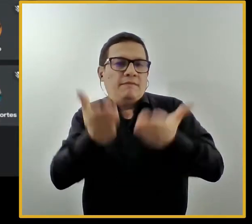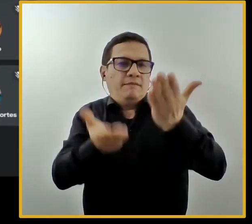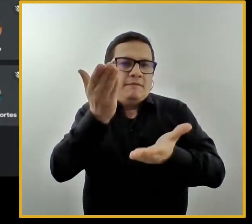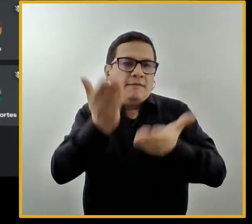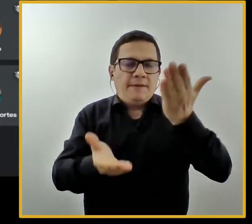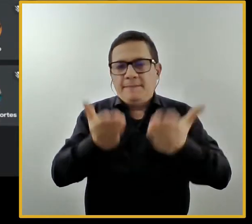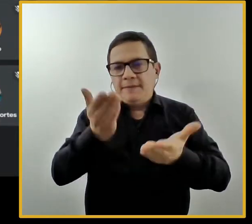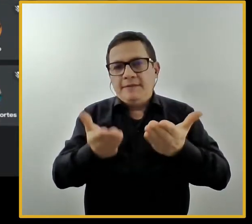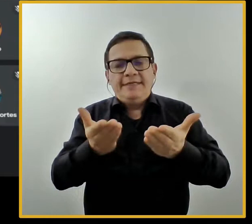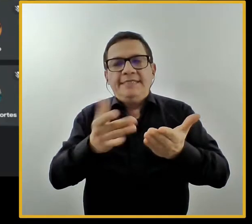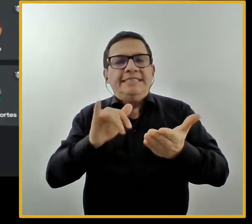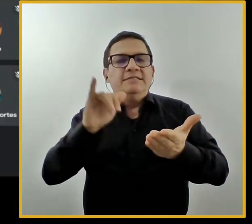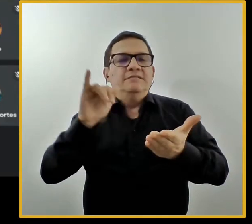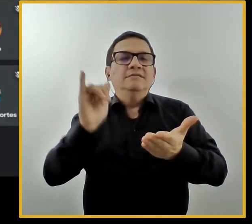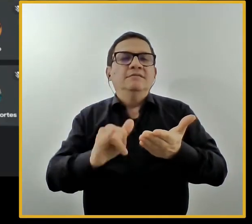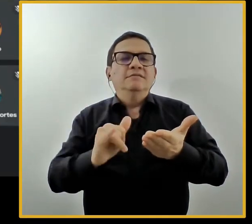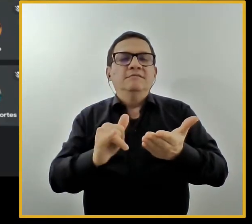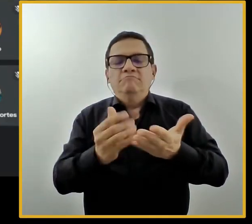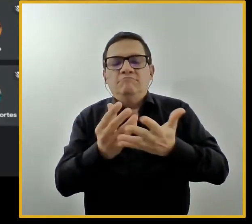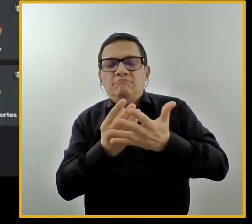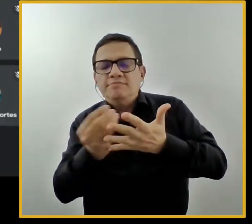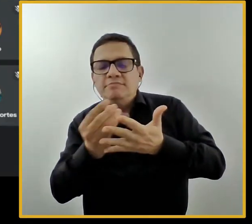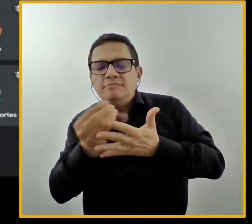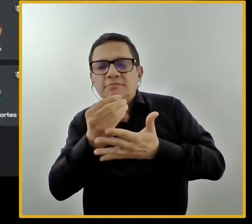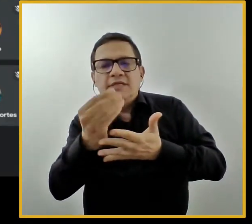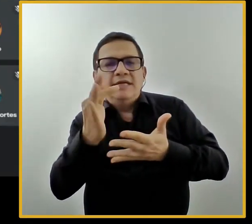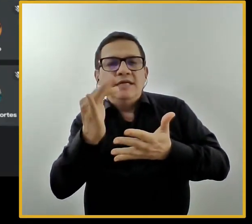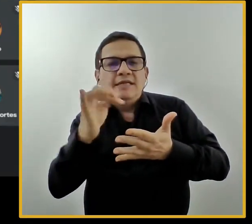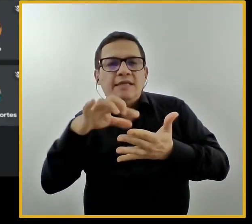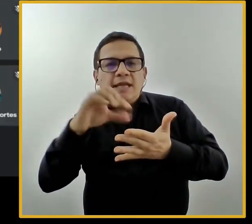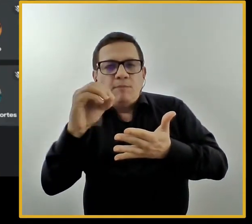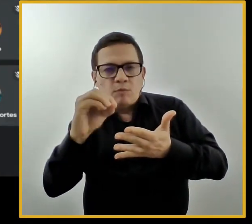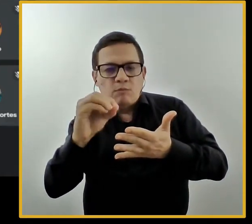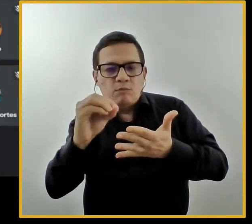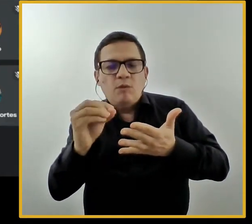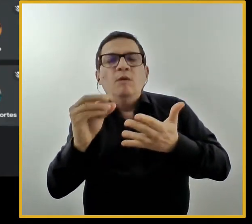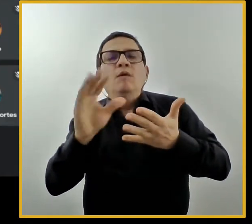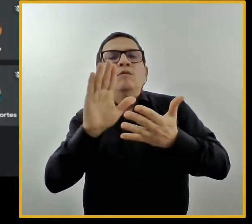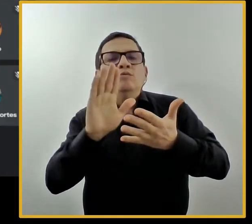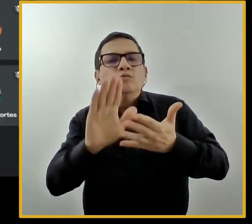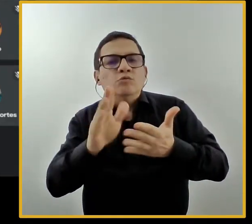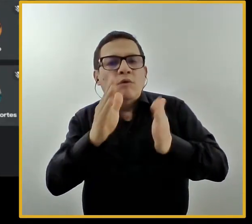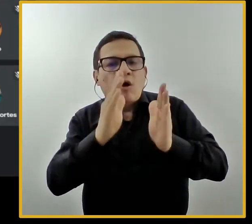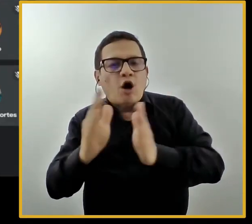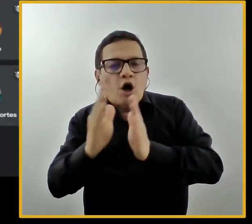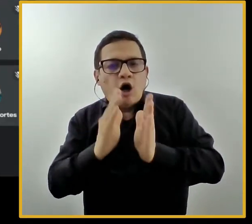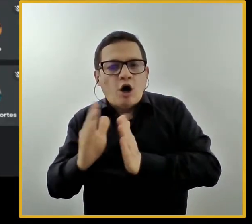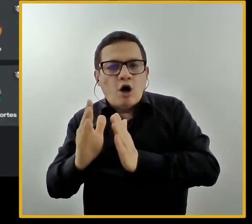acuerdo a su tipo, a su orden y a su